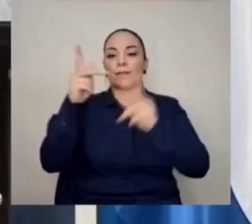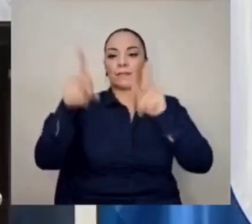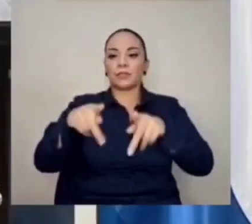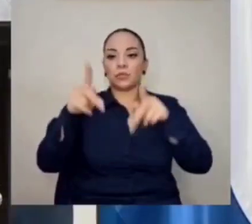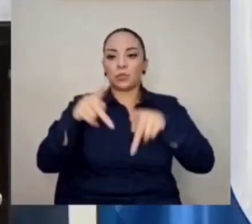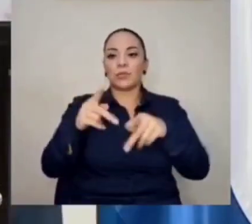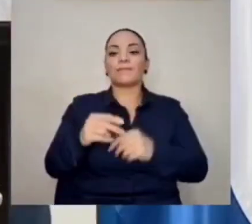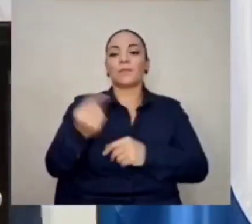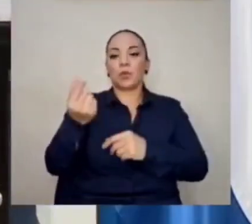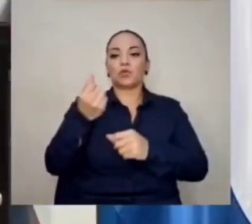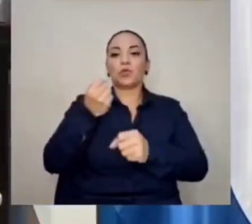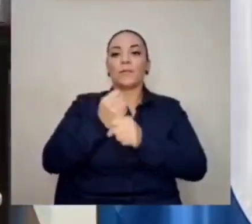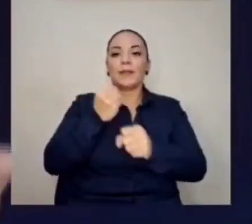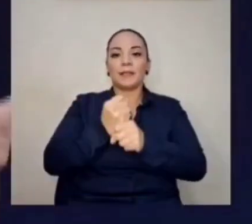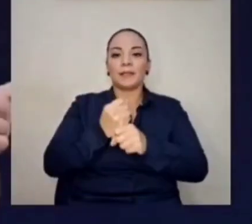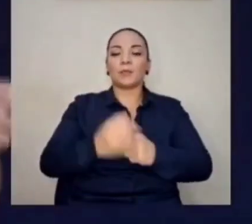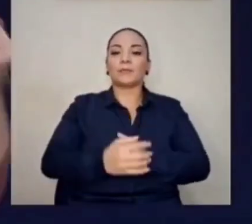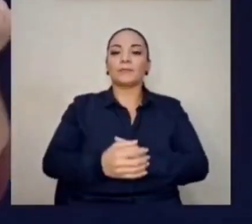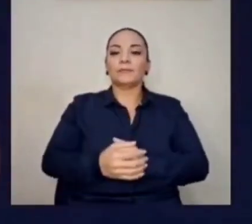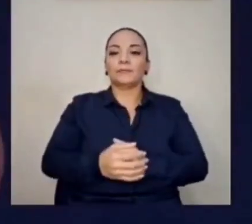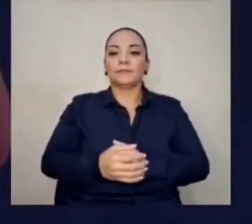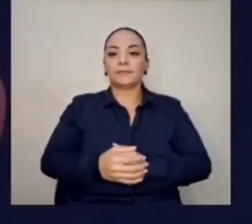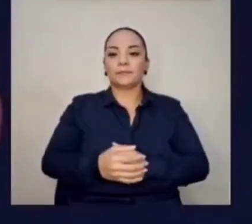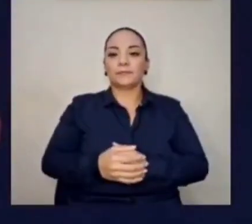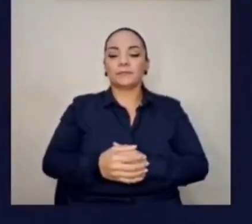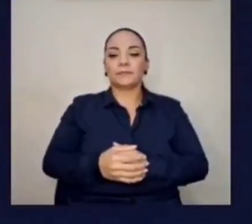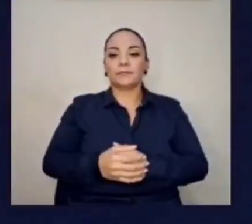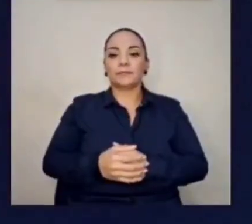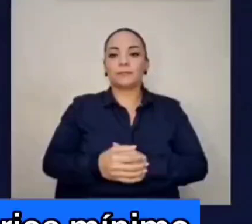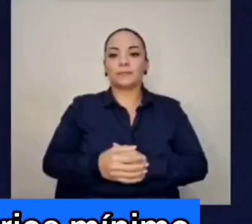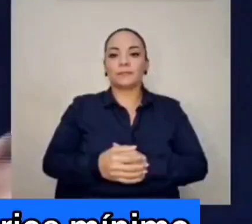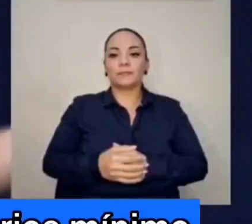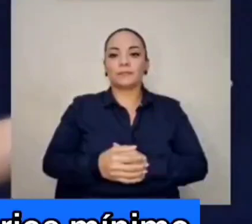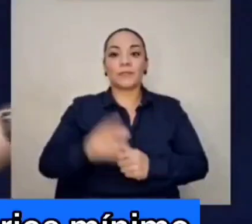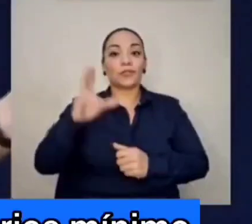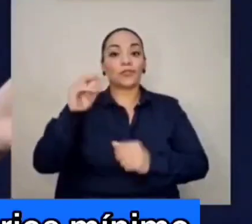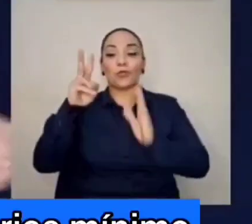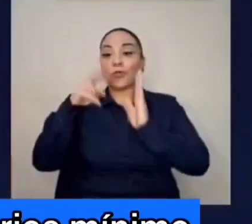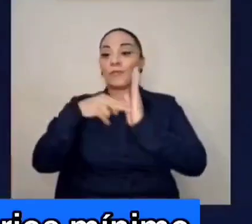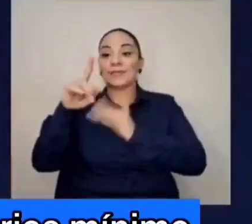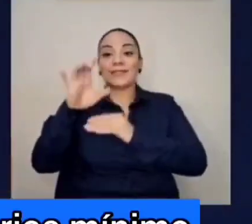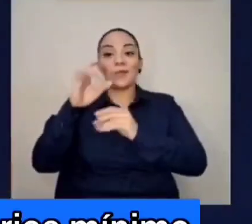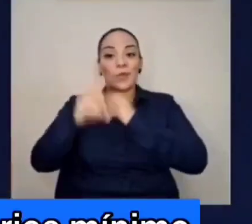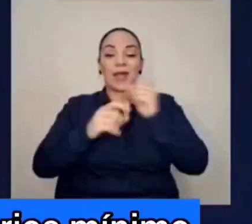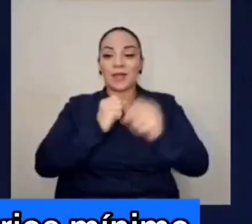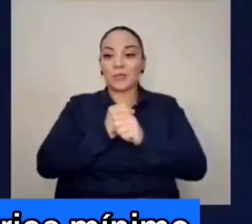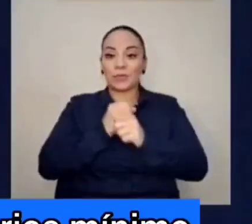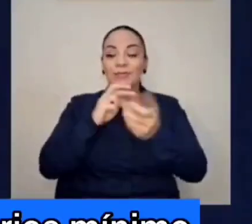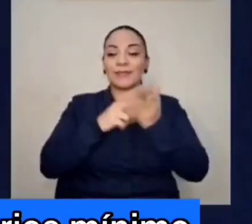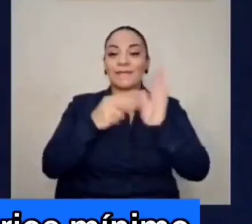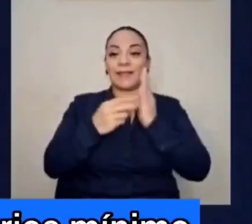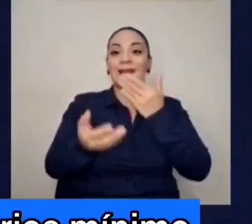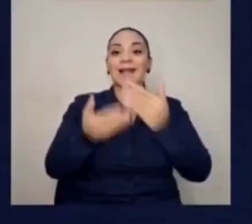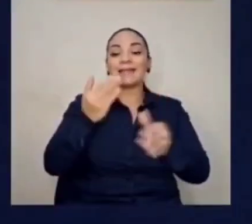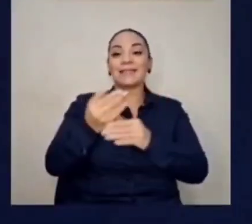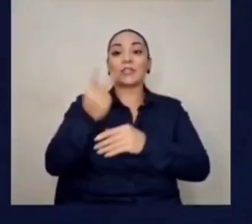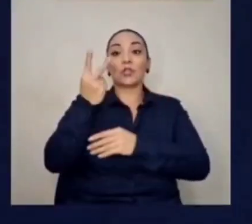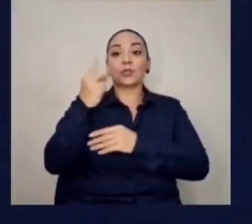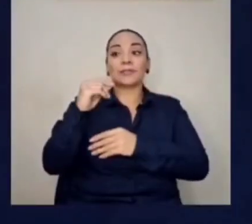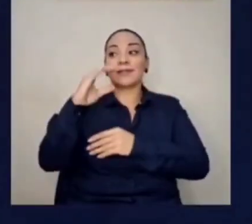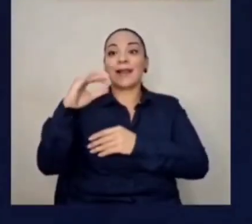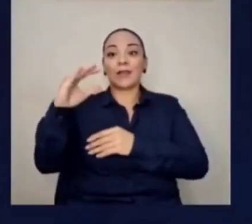operativo. Sí, en lugar de $2,100 por año. En otras palabras, están gastando casi 2 salarios mínimos